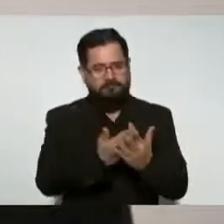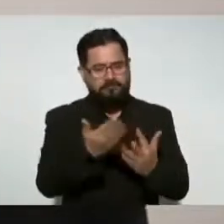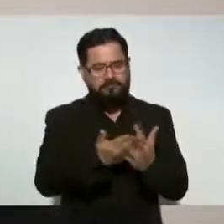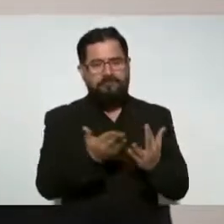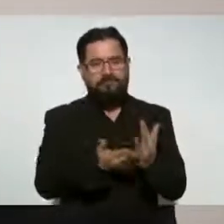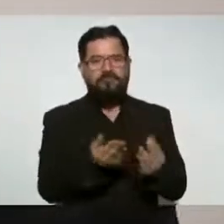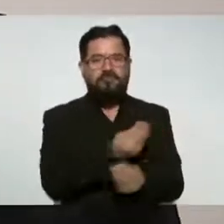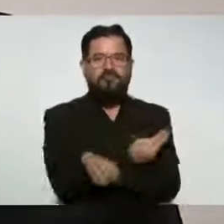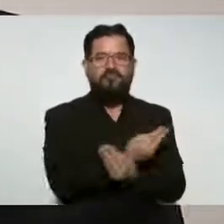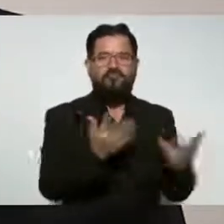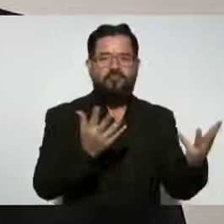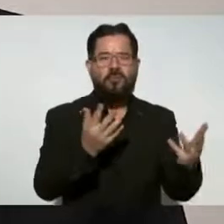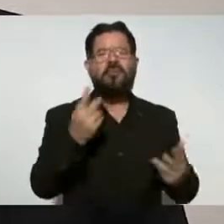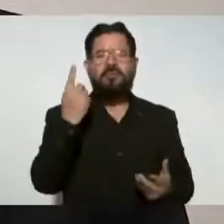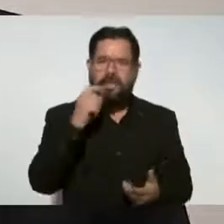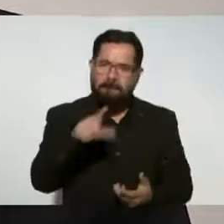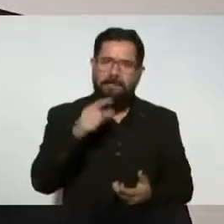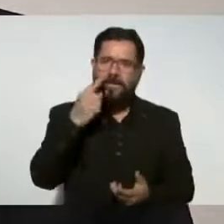precios.